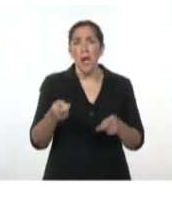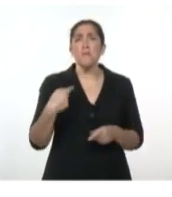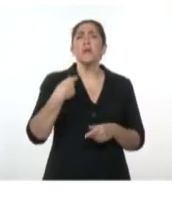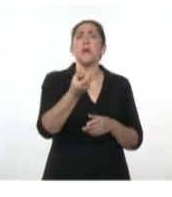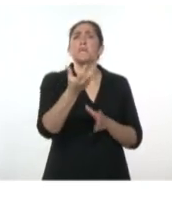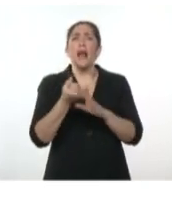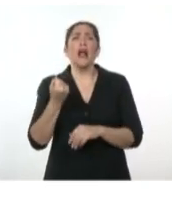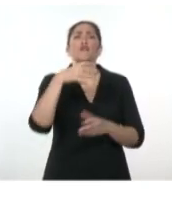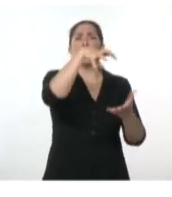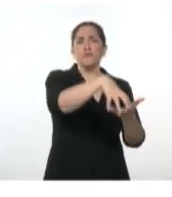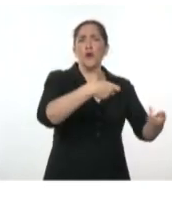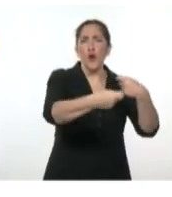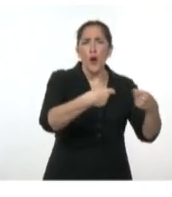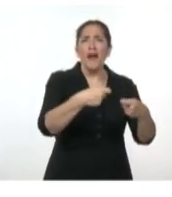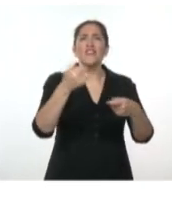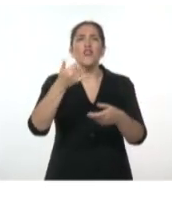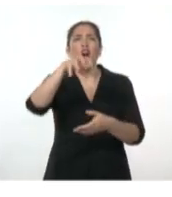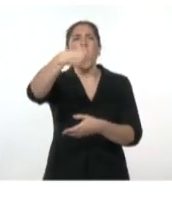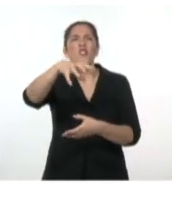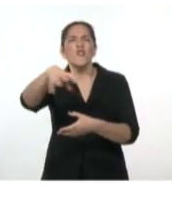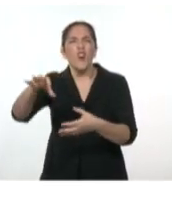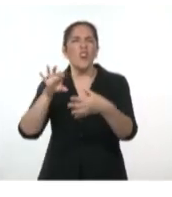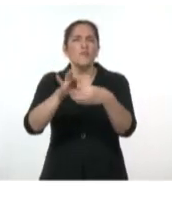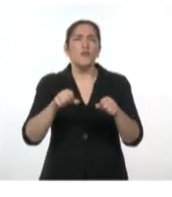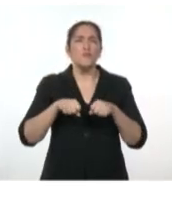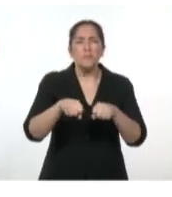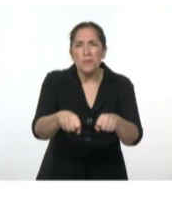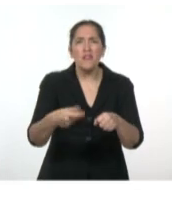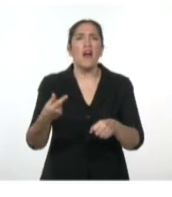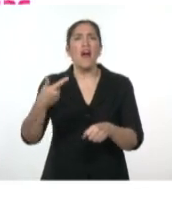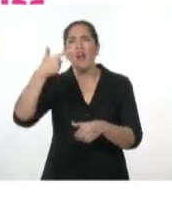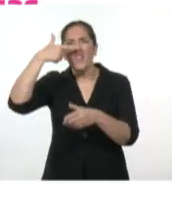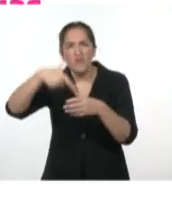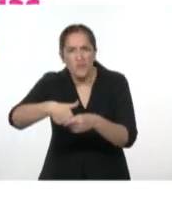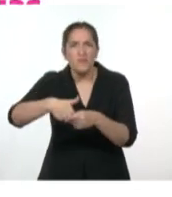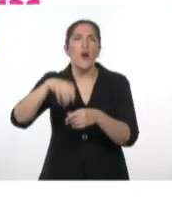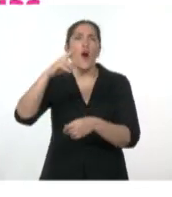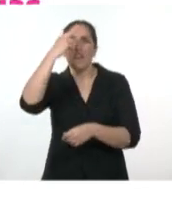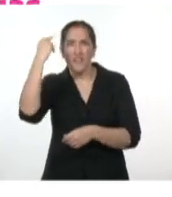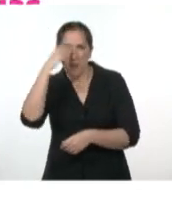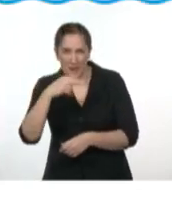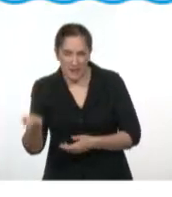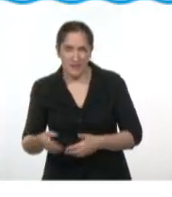comercios o puntos de extracción adheridos, como supermercados, estaciones de servicio o farmacias.